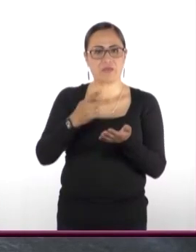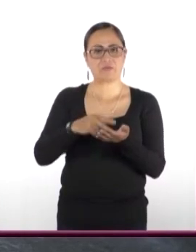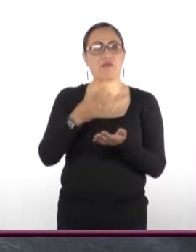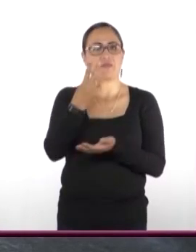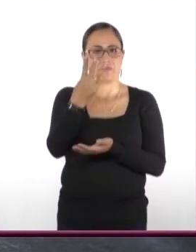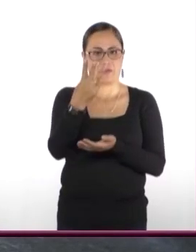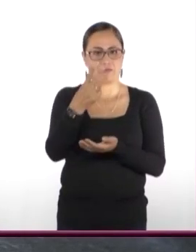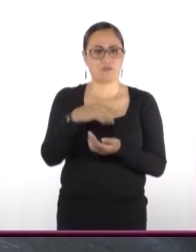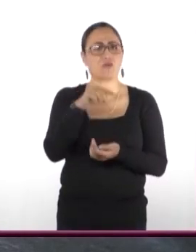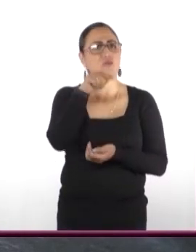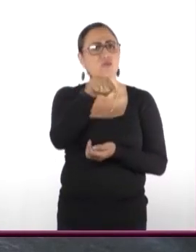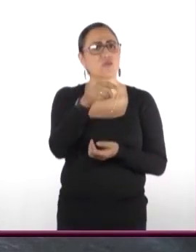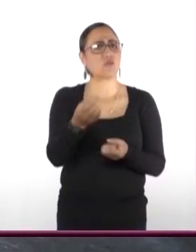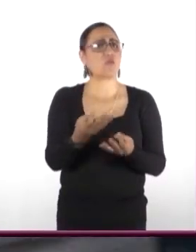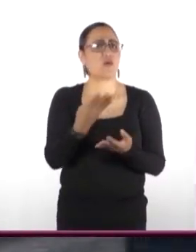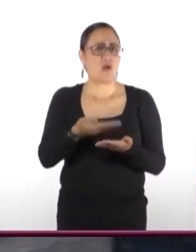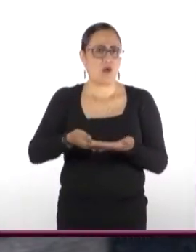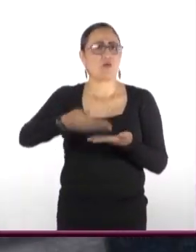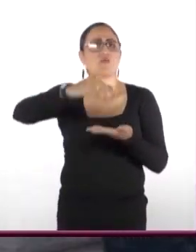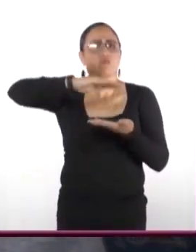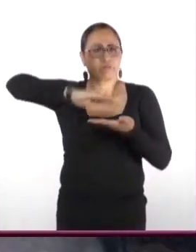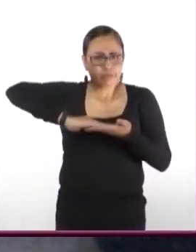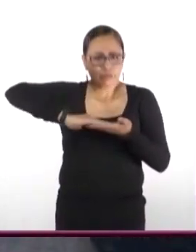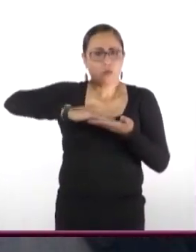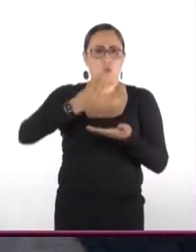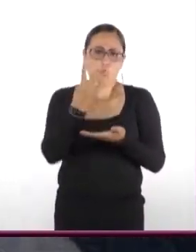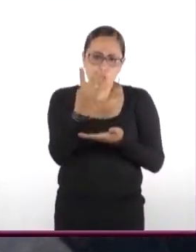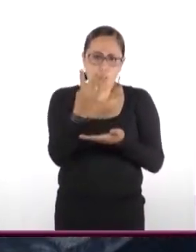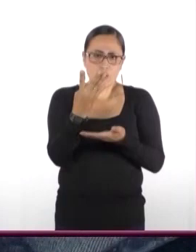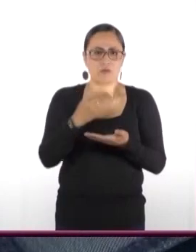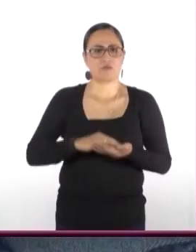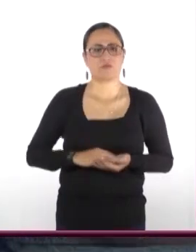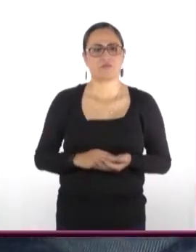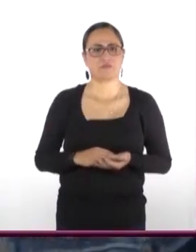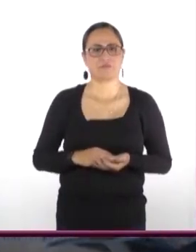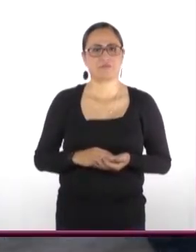3. ¿Cuántos llevas? Estaba la cuarta.